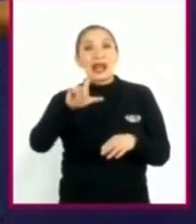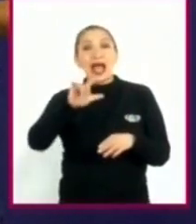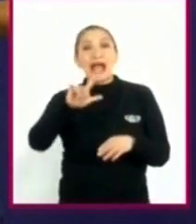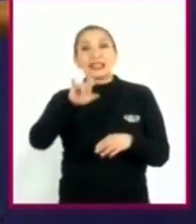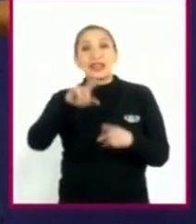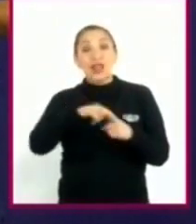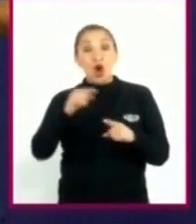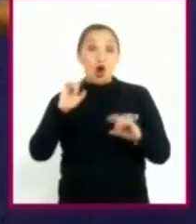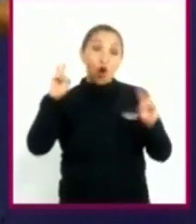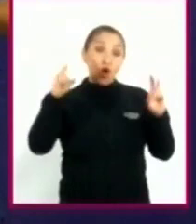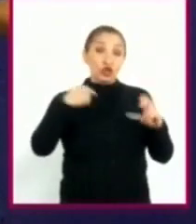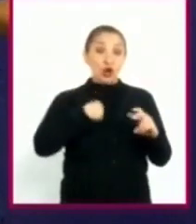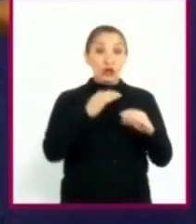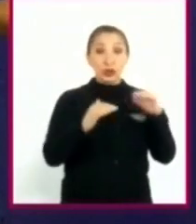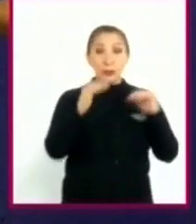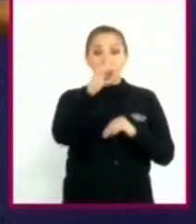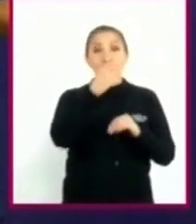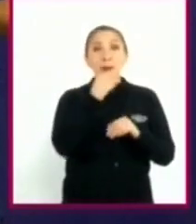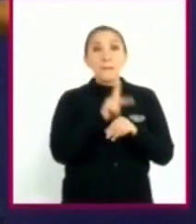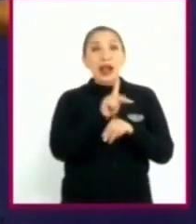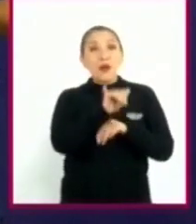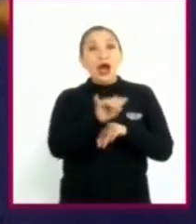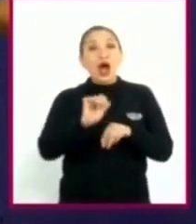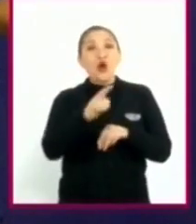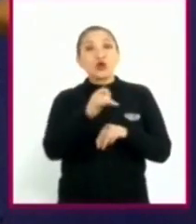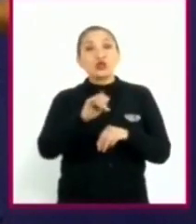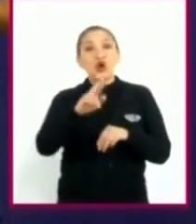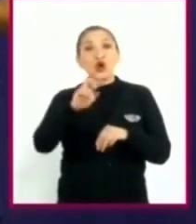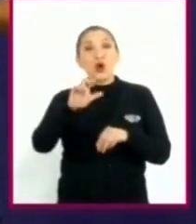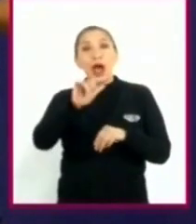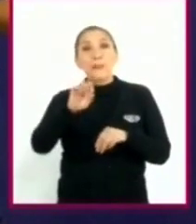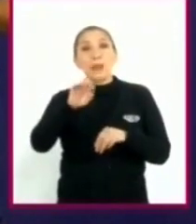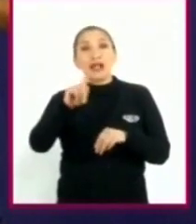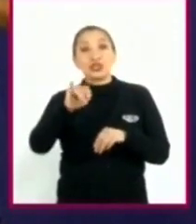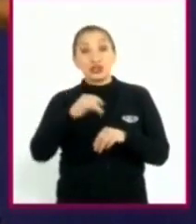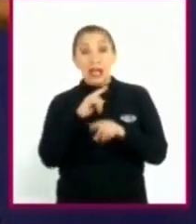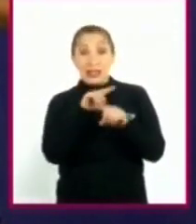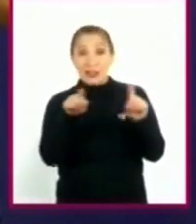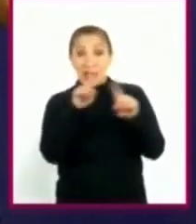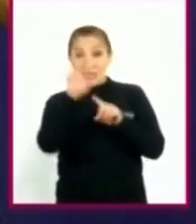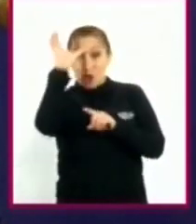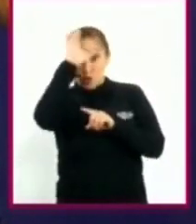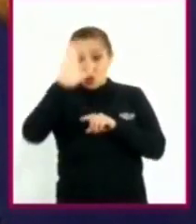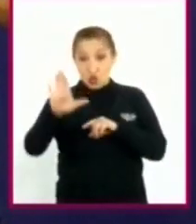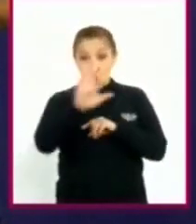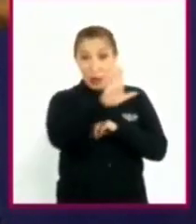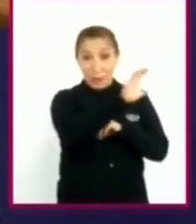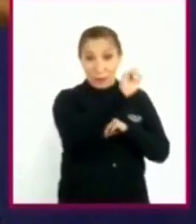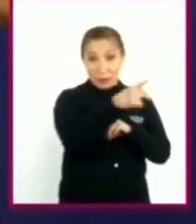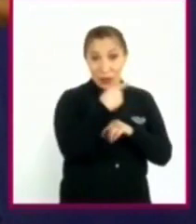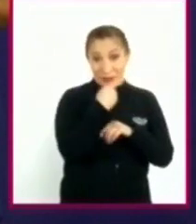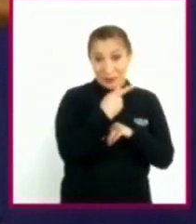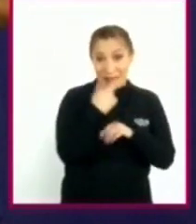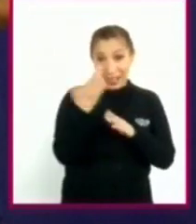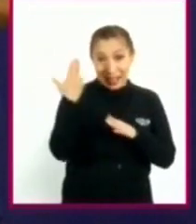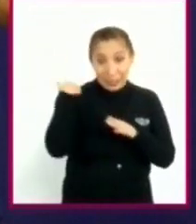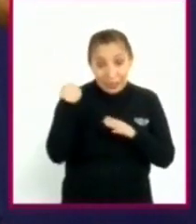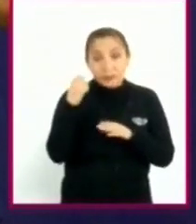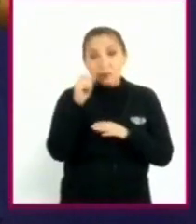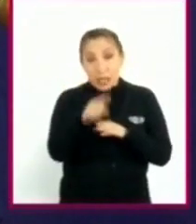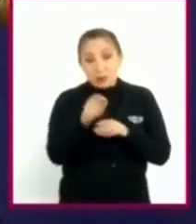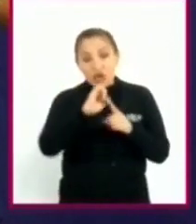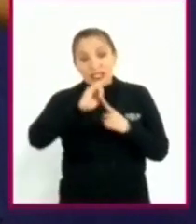o Yo el Supremo del paraguayo Augusto Roa Bastos. Las variantes culturales de las que hemos hablado tienen que ver